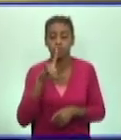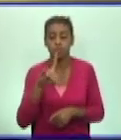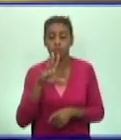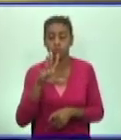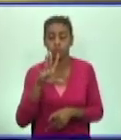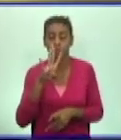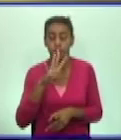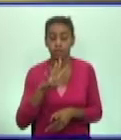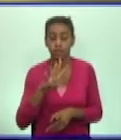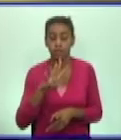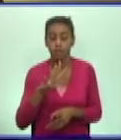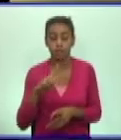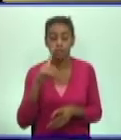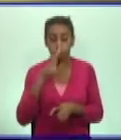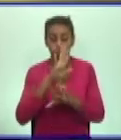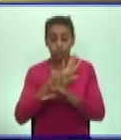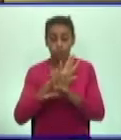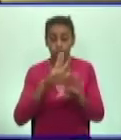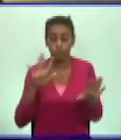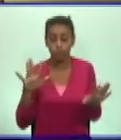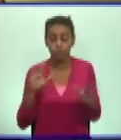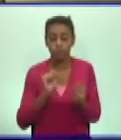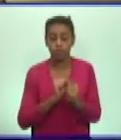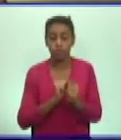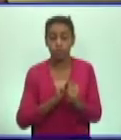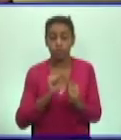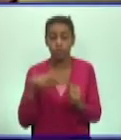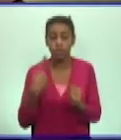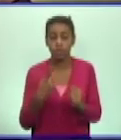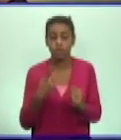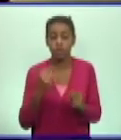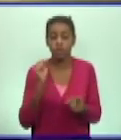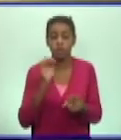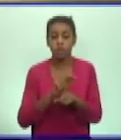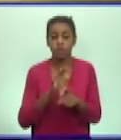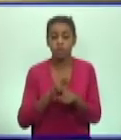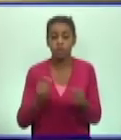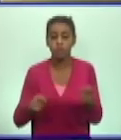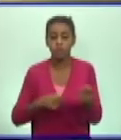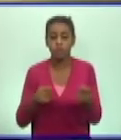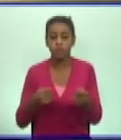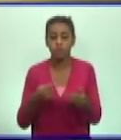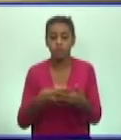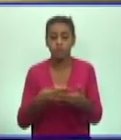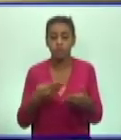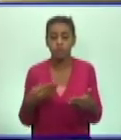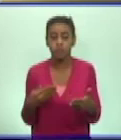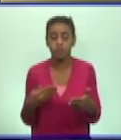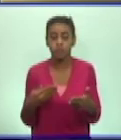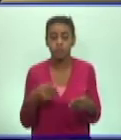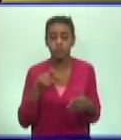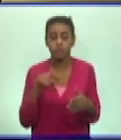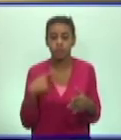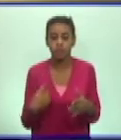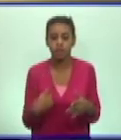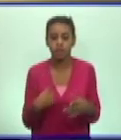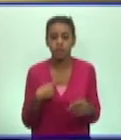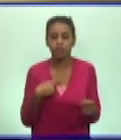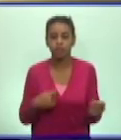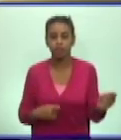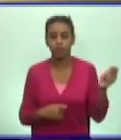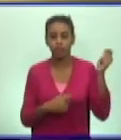vez que concluyó la Segunda Guerra Mundial y como parte de esa Guerra Fría, comenzó a desarrollar su armamento bélico. Por tanto, estamos hablando que